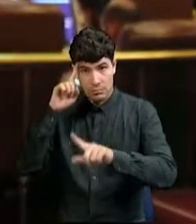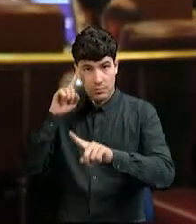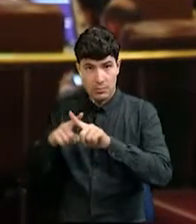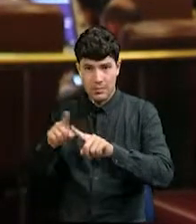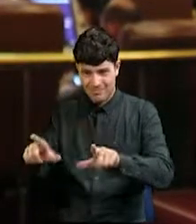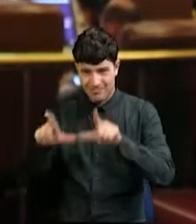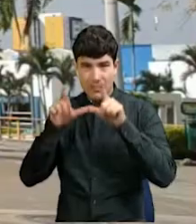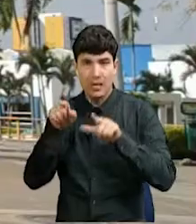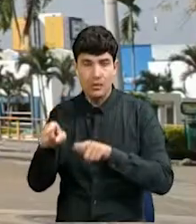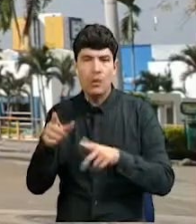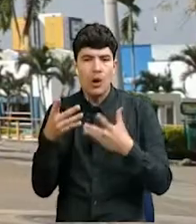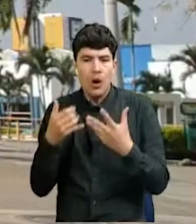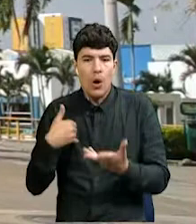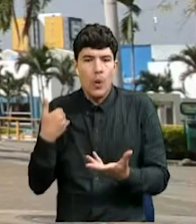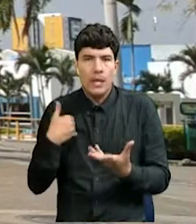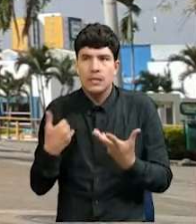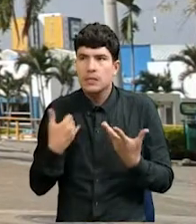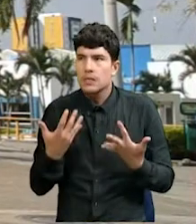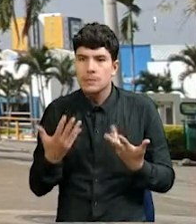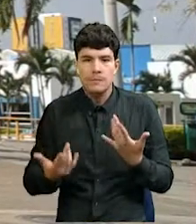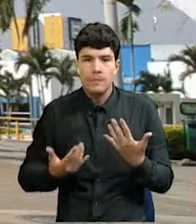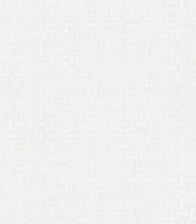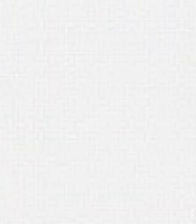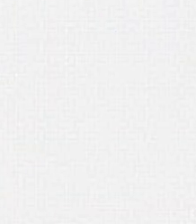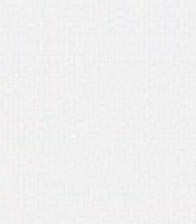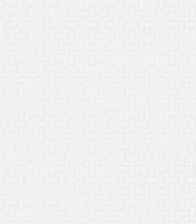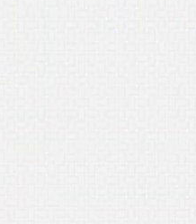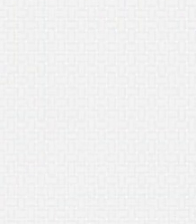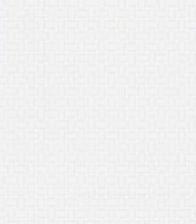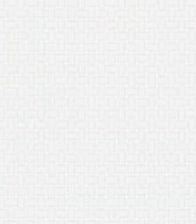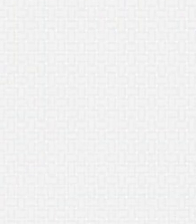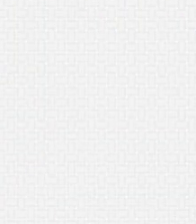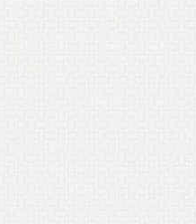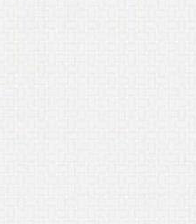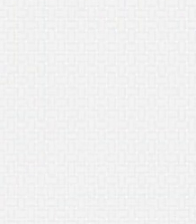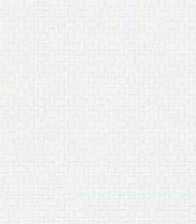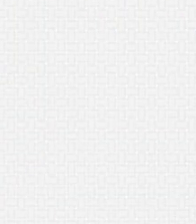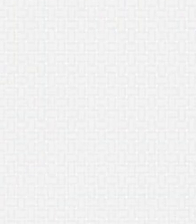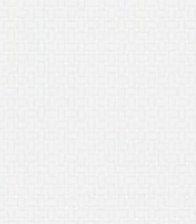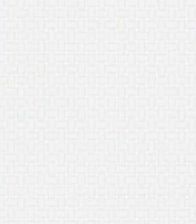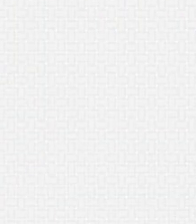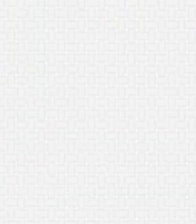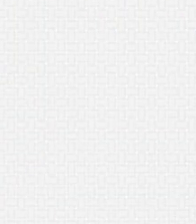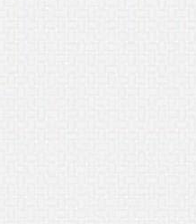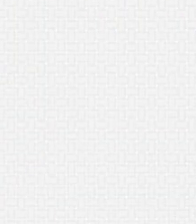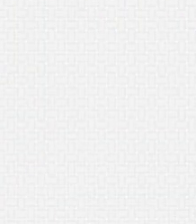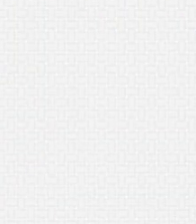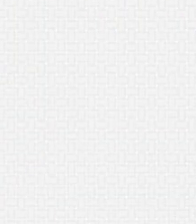los quieren tener cualquier empresa del país y del mundo. Canaltro.com